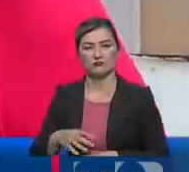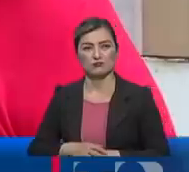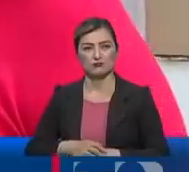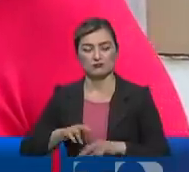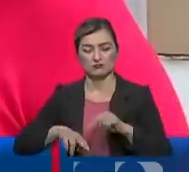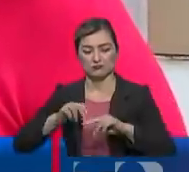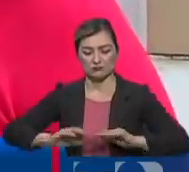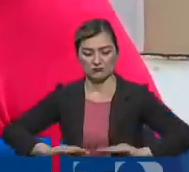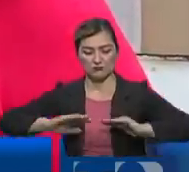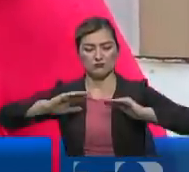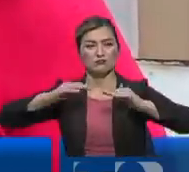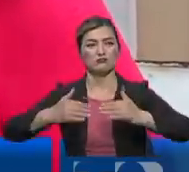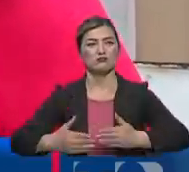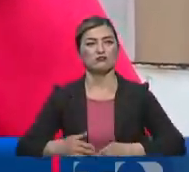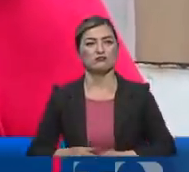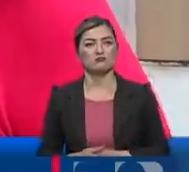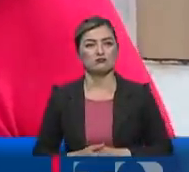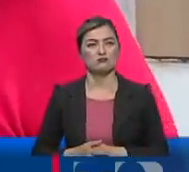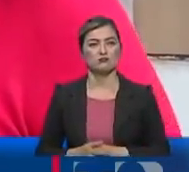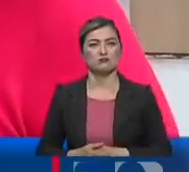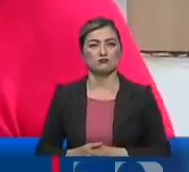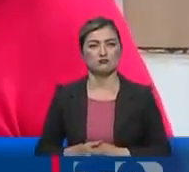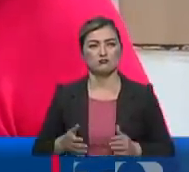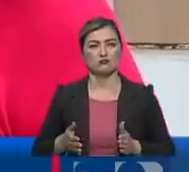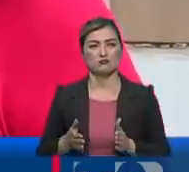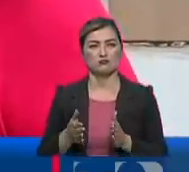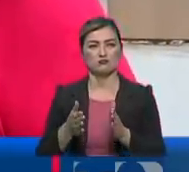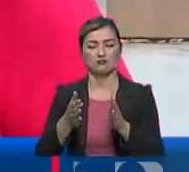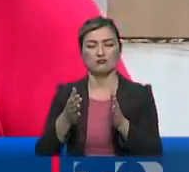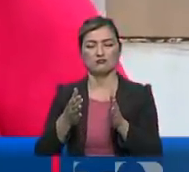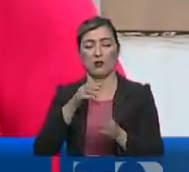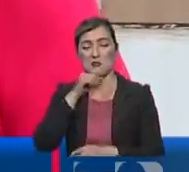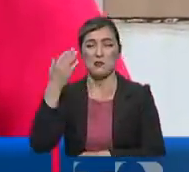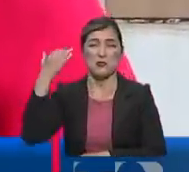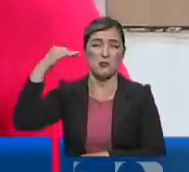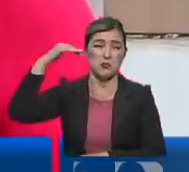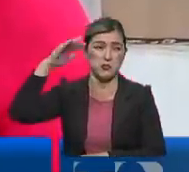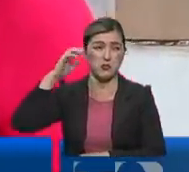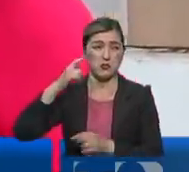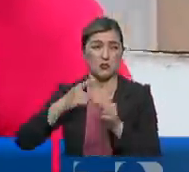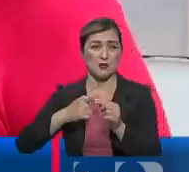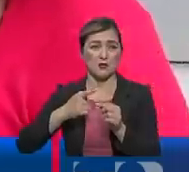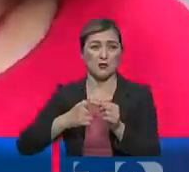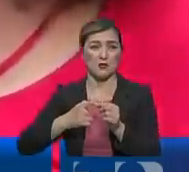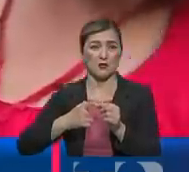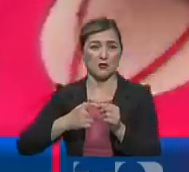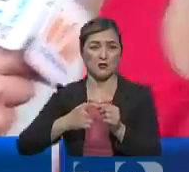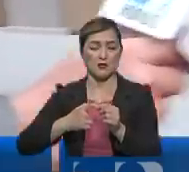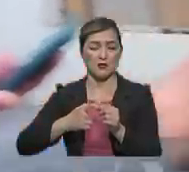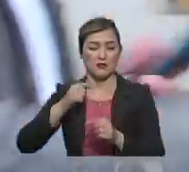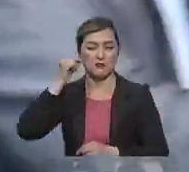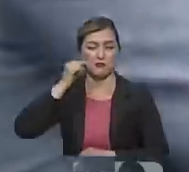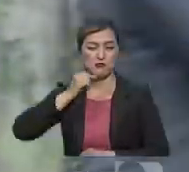reductor. Lo que sucede es que esta calle, siendo una de las más viejas de Quito, porque por aquí subió Antonio José de Sucre para